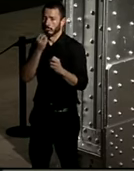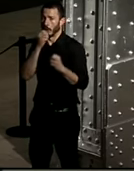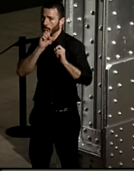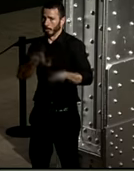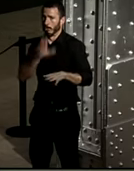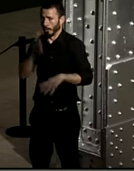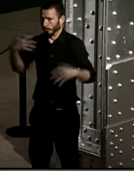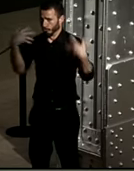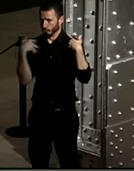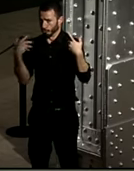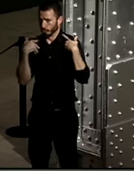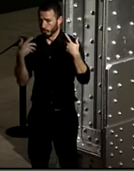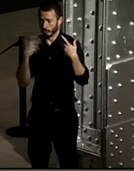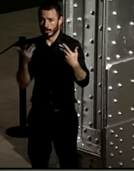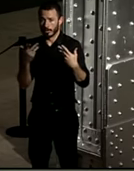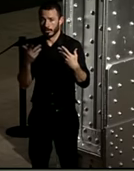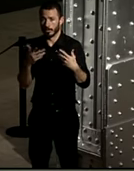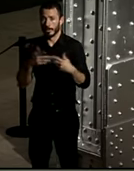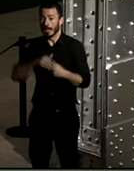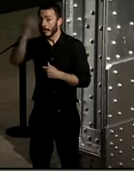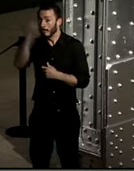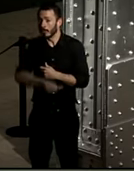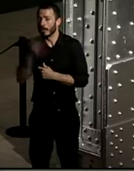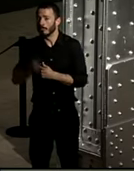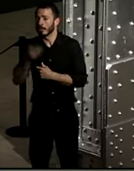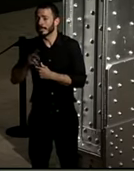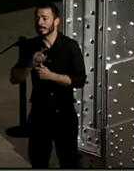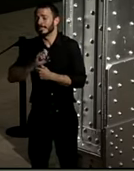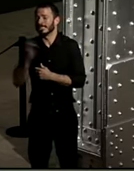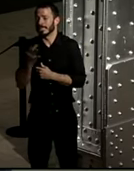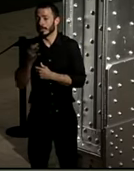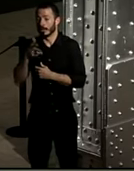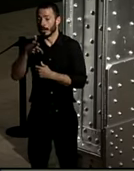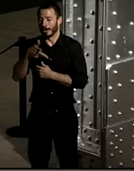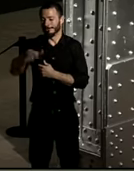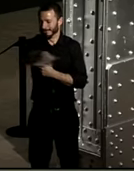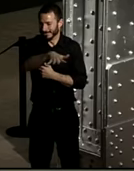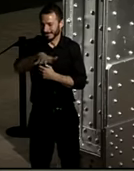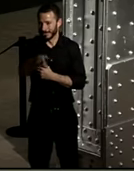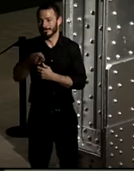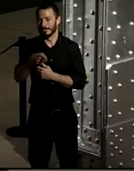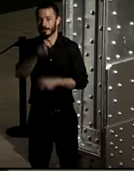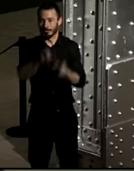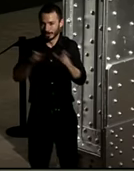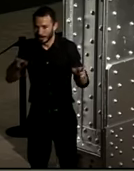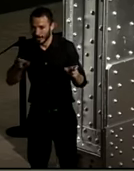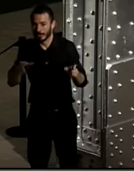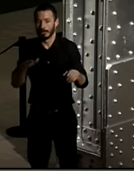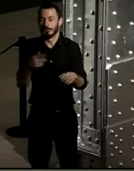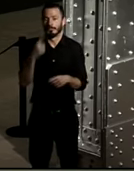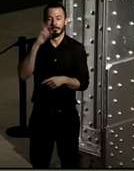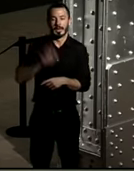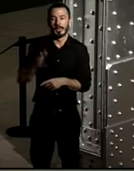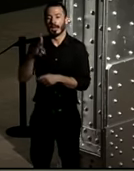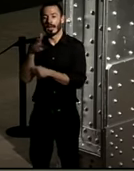actores. Lo importante en una película está delante de la cámara. La cámara viene luego, porque siempre empiezan con que la cámara y el juguete, ¿no? Y dices,